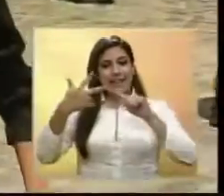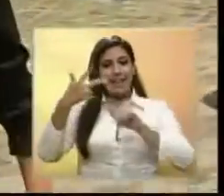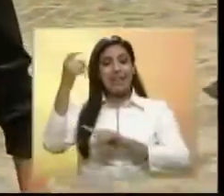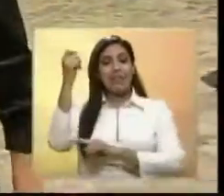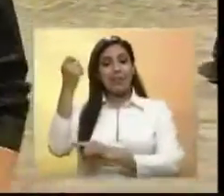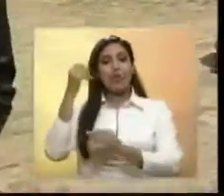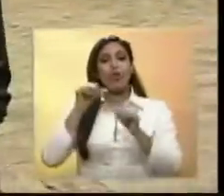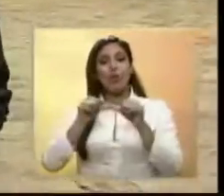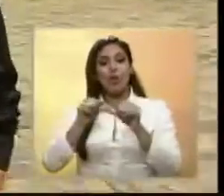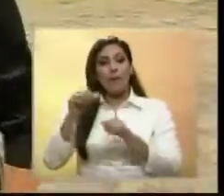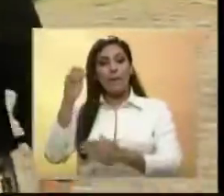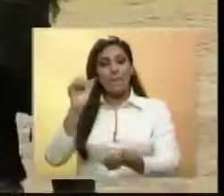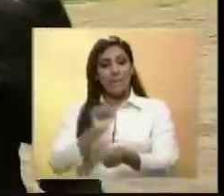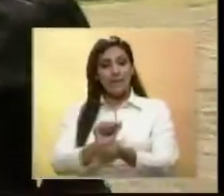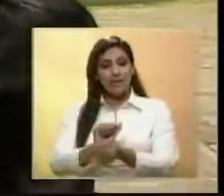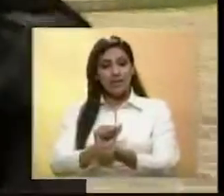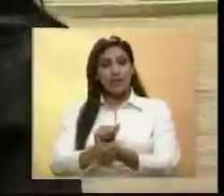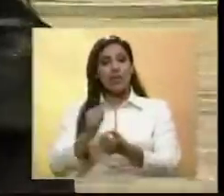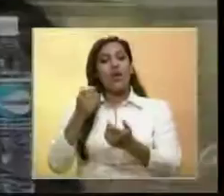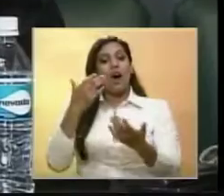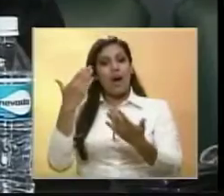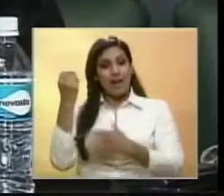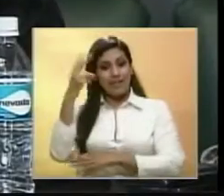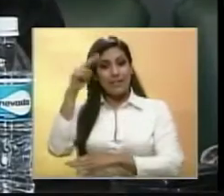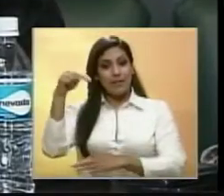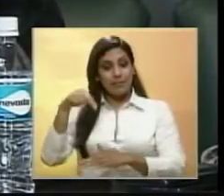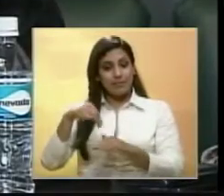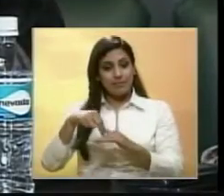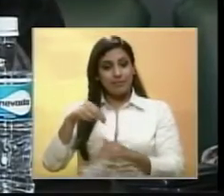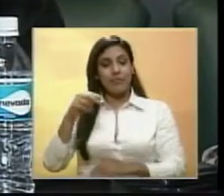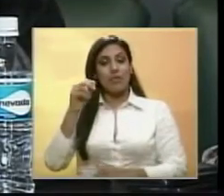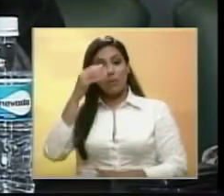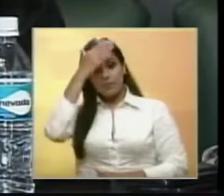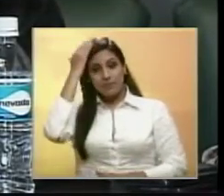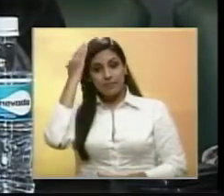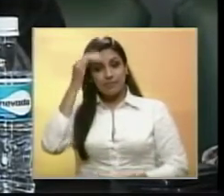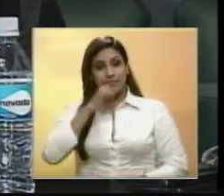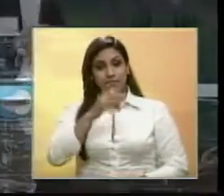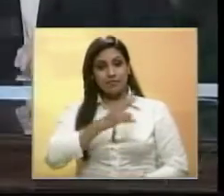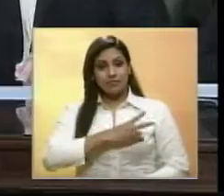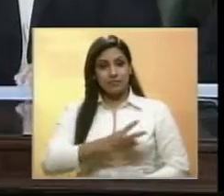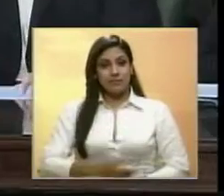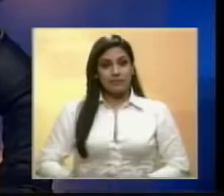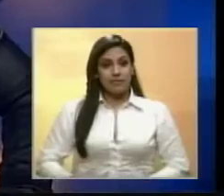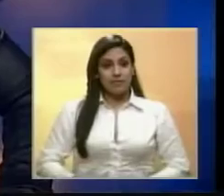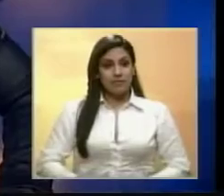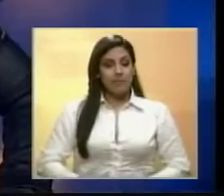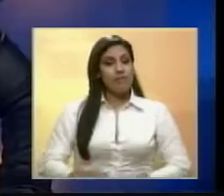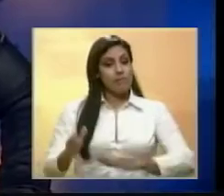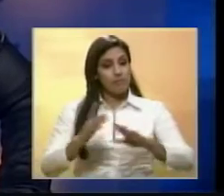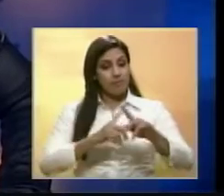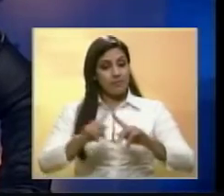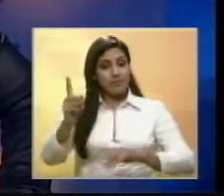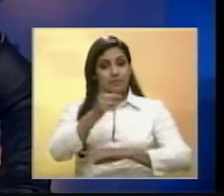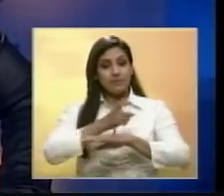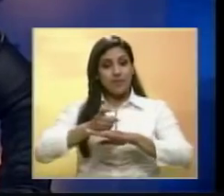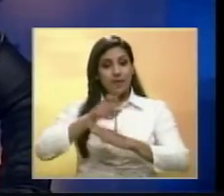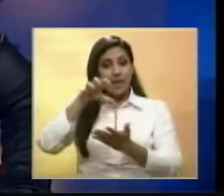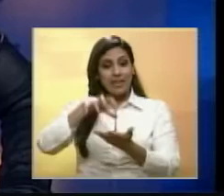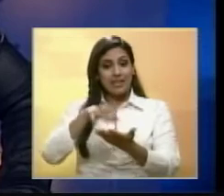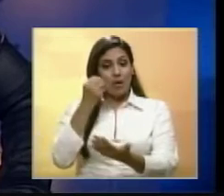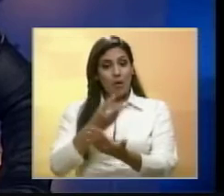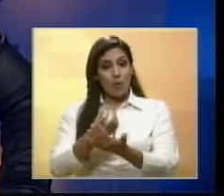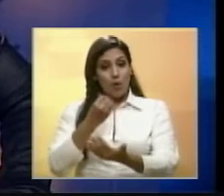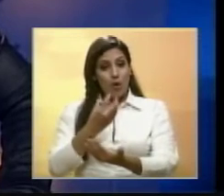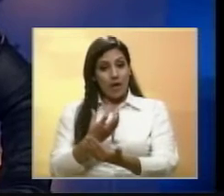aún permanecen detenidos. Desde el Palacio Federal Legislativo, Manuel Covela, Noticiero Venevisión. La gobernadora del estado